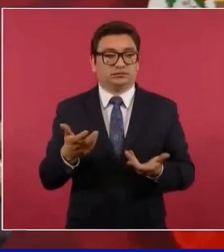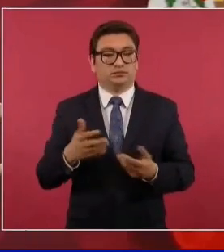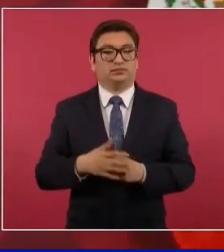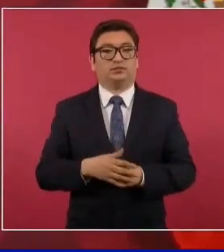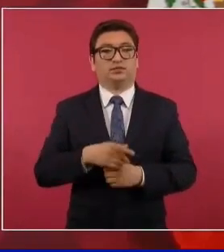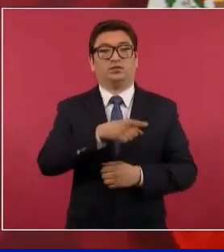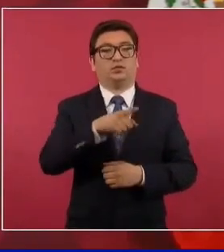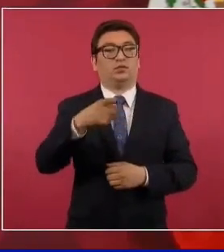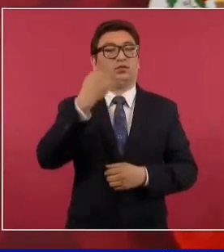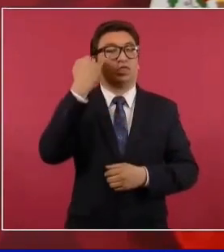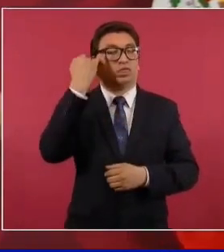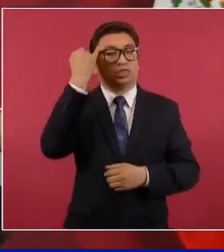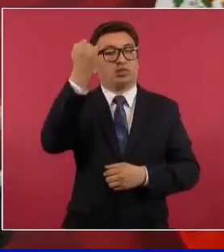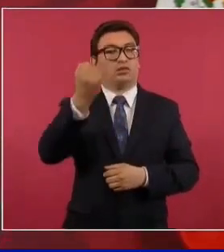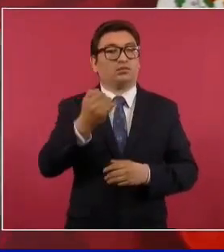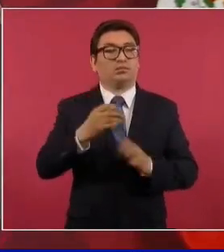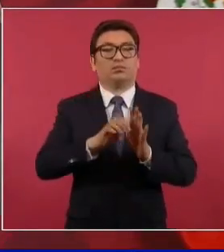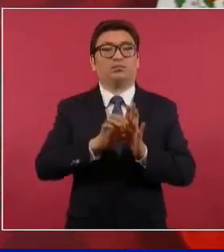Imagínense,